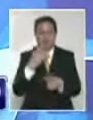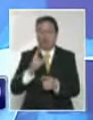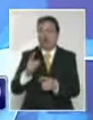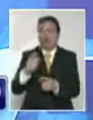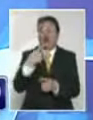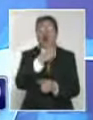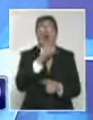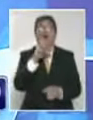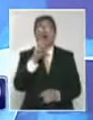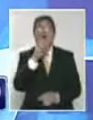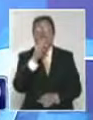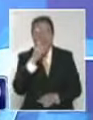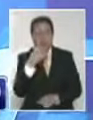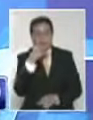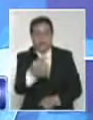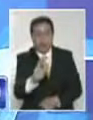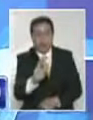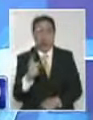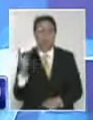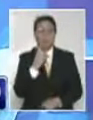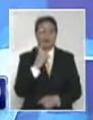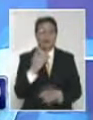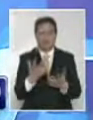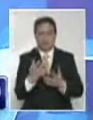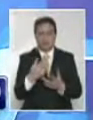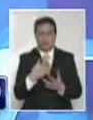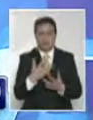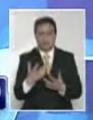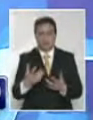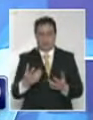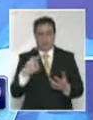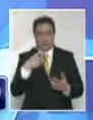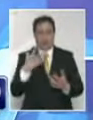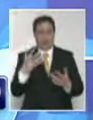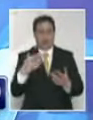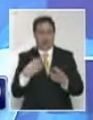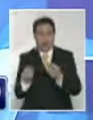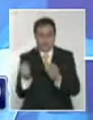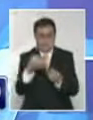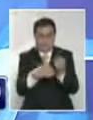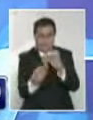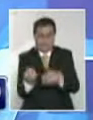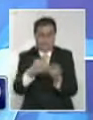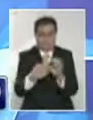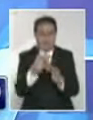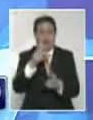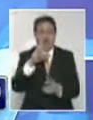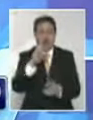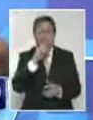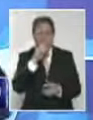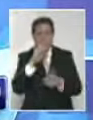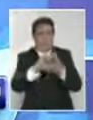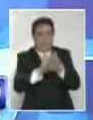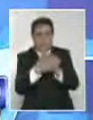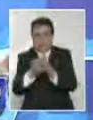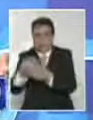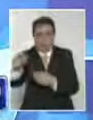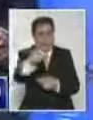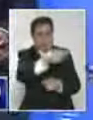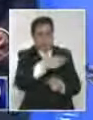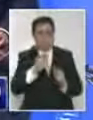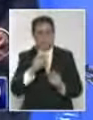sea, si tú montas una operación de ese calibre, no lo montas porque se te ocurrió, Manuel Contreras, juntarte con todos los jefes de los